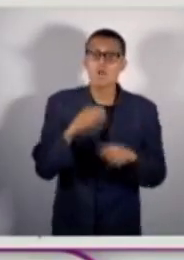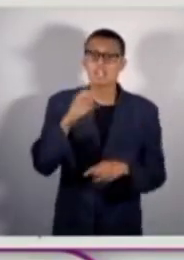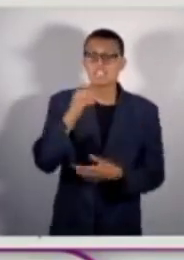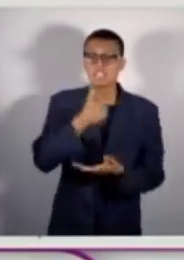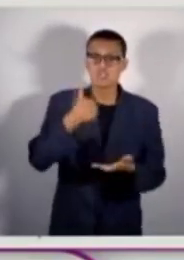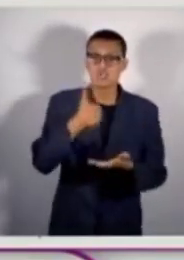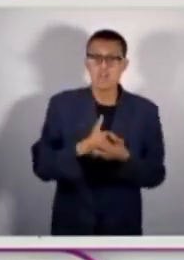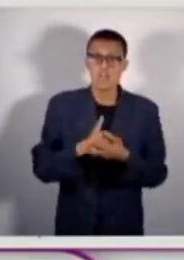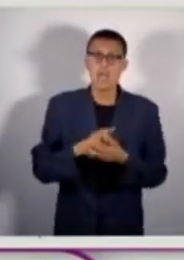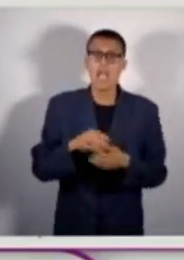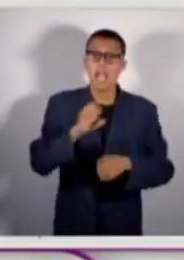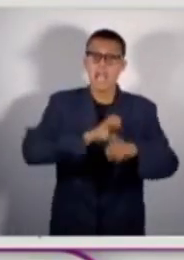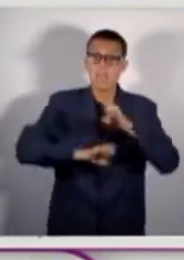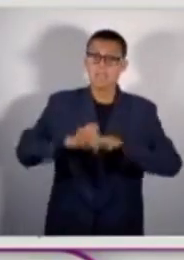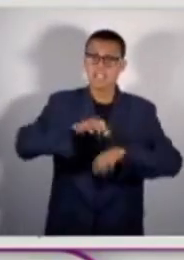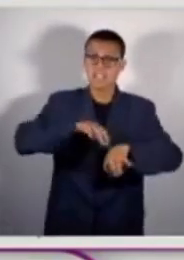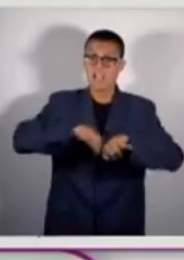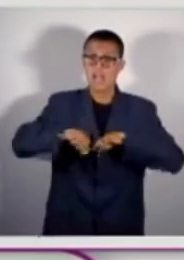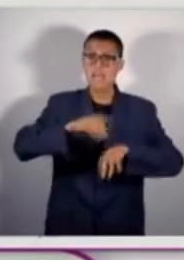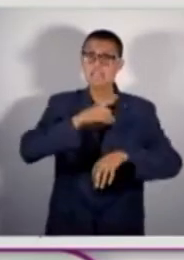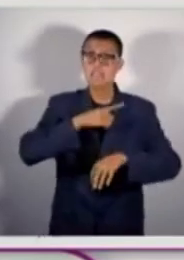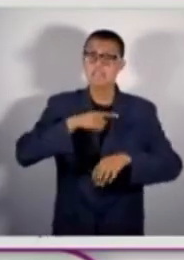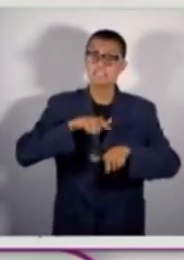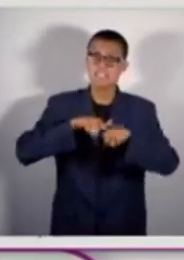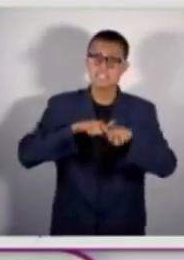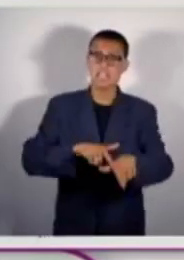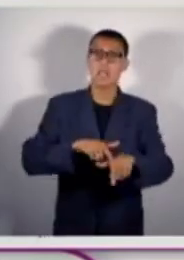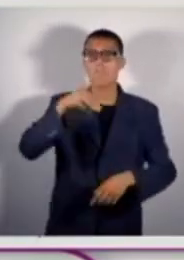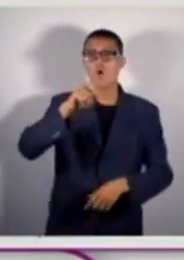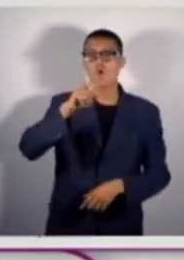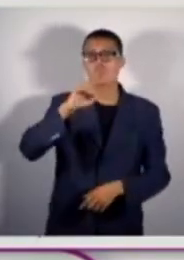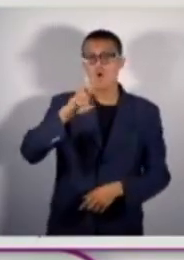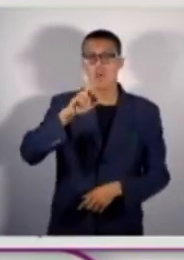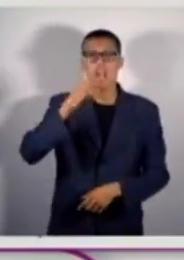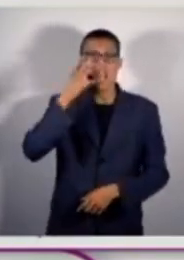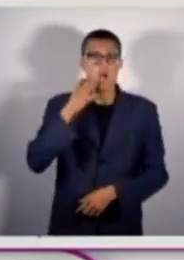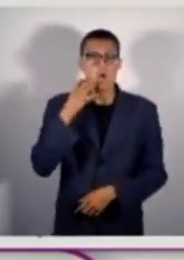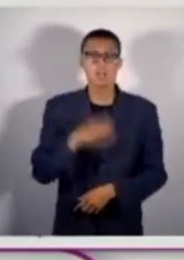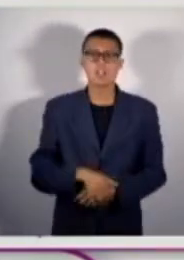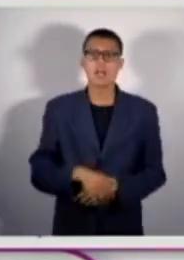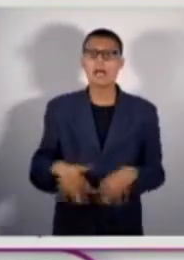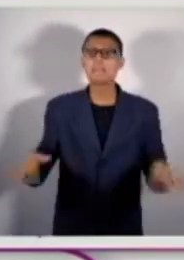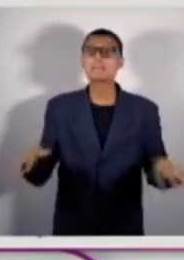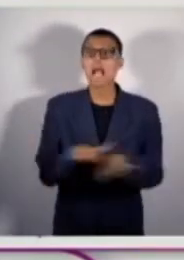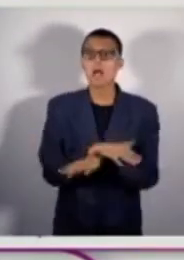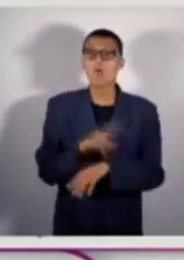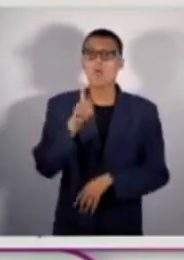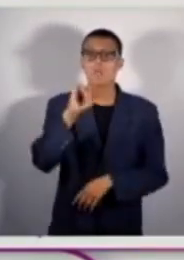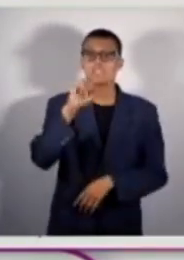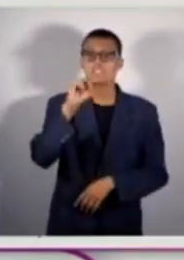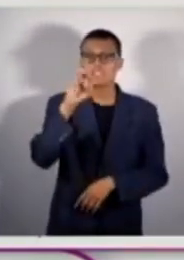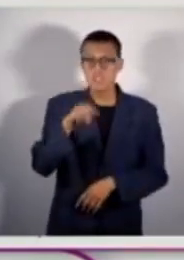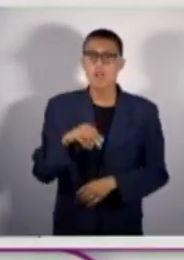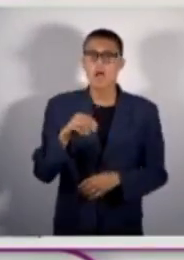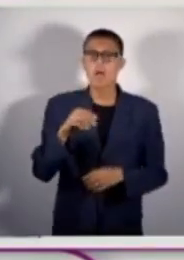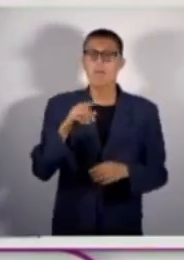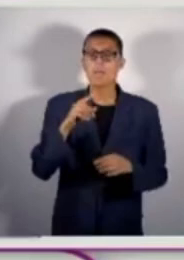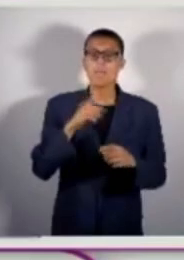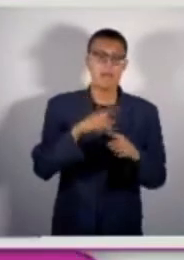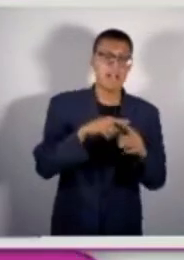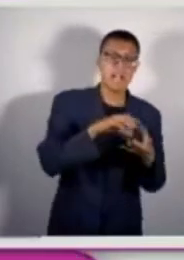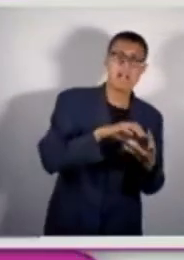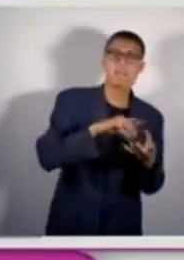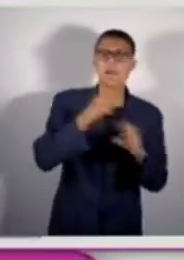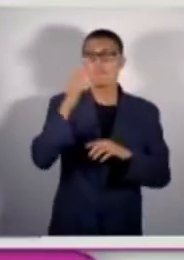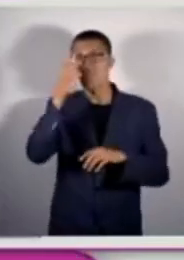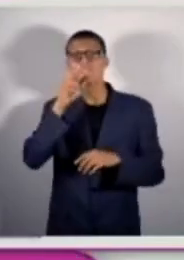Las empresas y trabajadores tienen que seguir siendo el motor de nuestro León. El municipio tiene que cambiar su visión de lo local a lo global, de lo pasivo